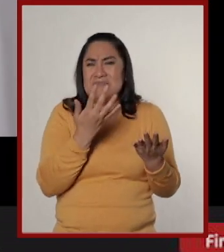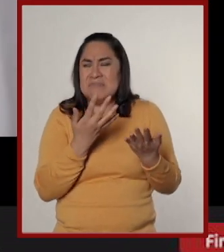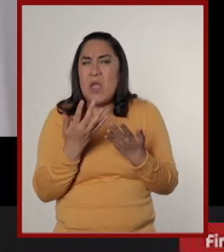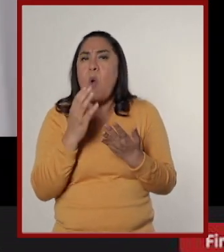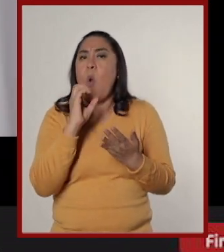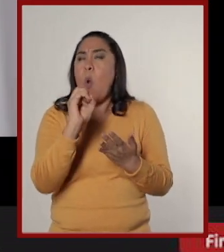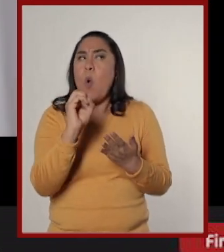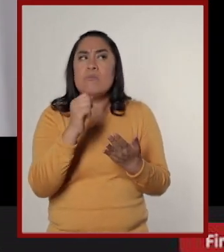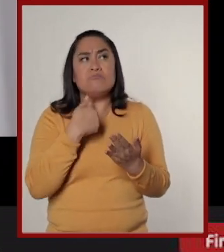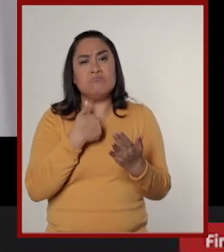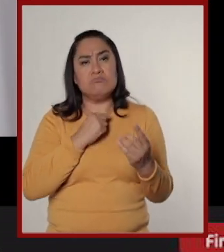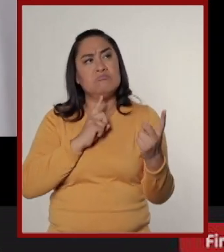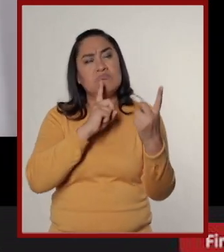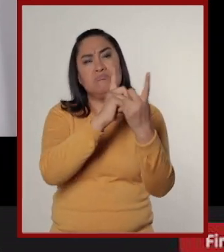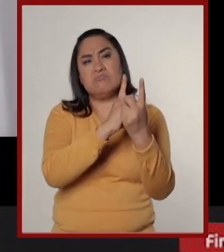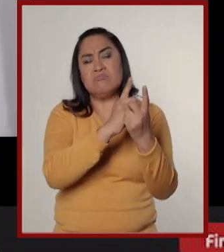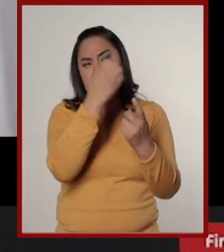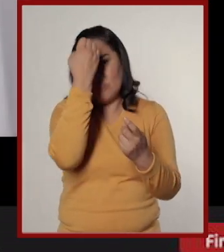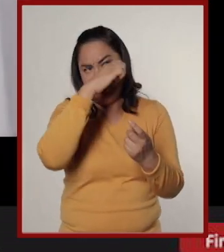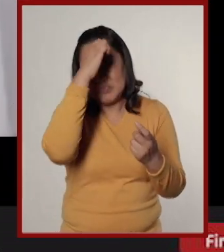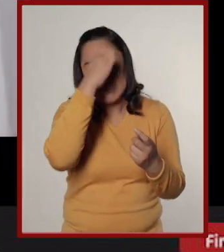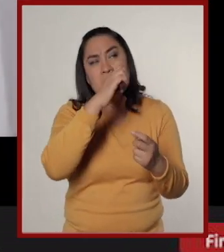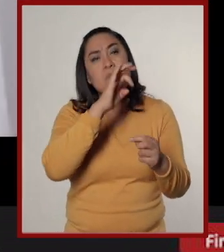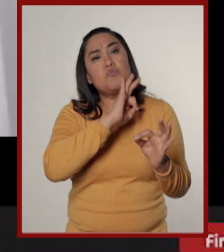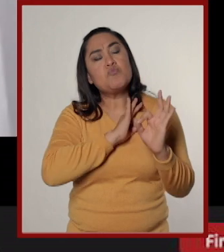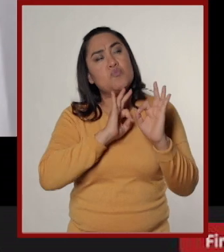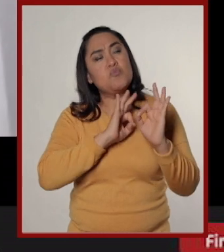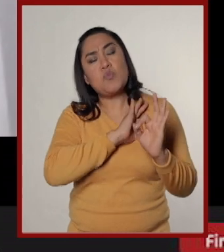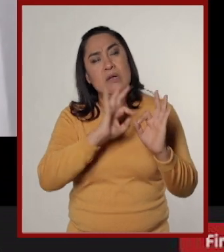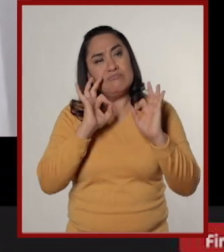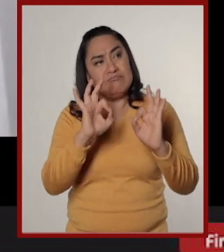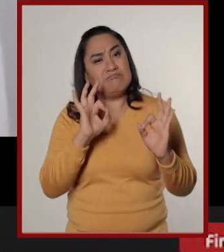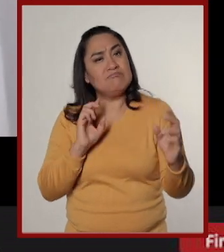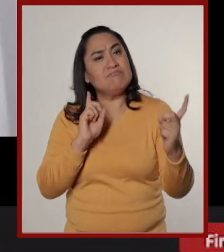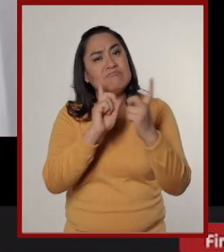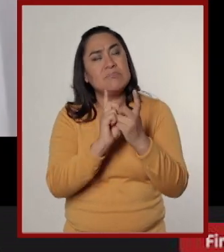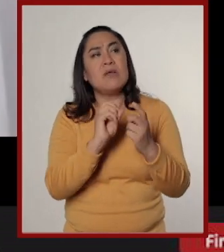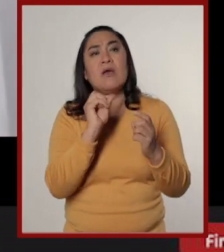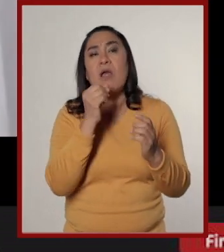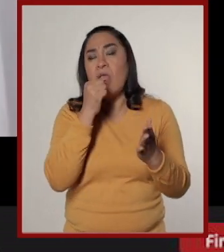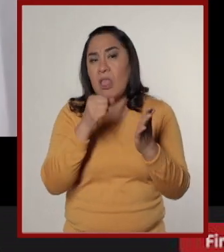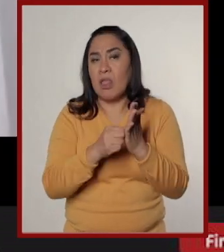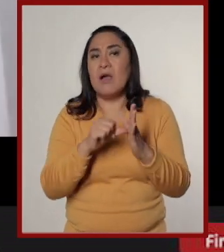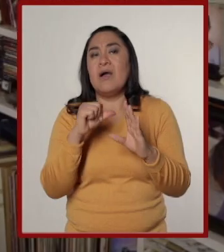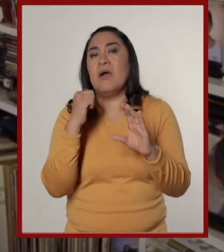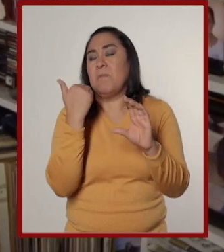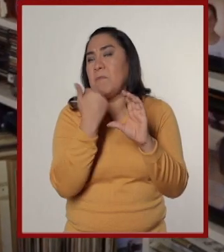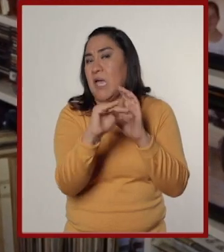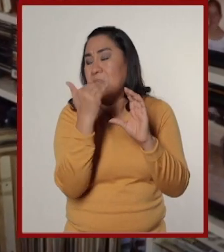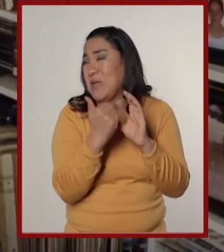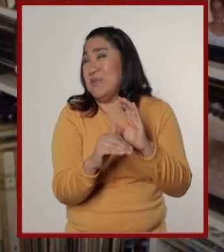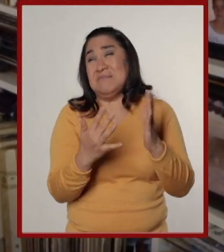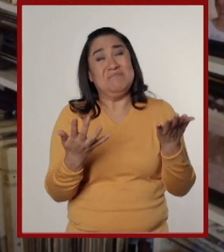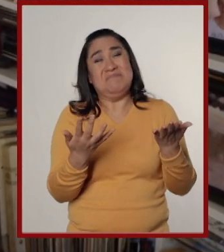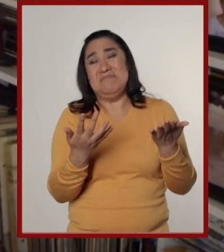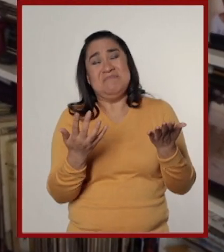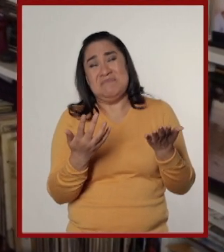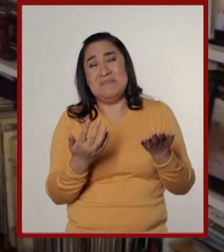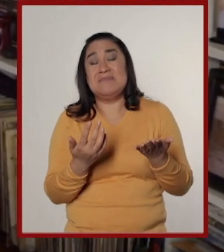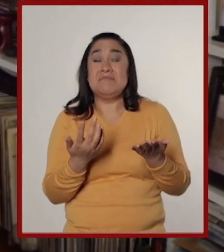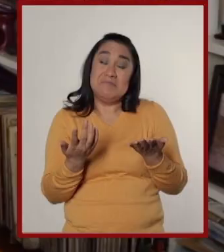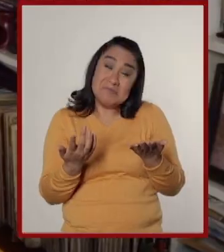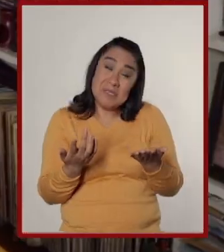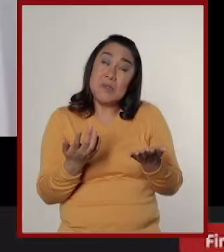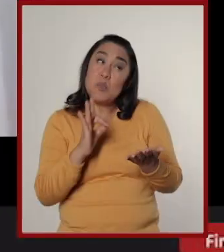interés con las cosas que a mí me preocupen o yo necesite, ¿no? Creo que de repente hasta nos gana, ¿no? Ahorita yo